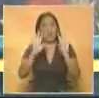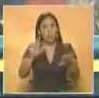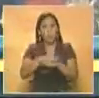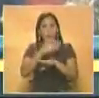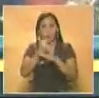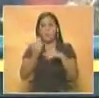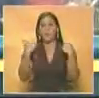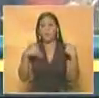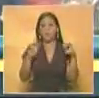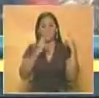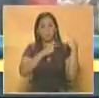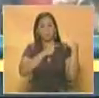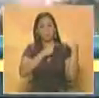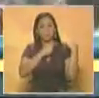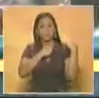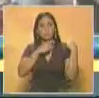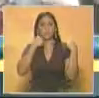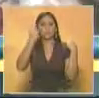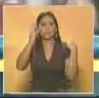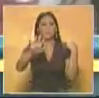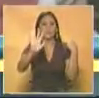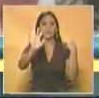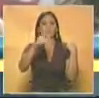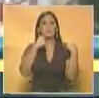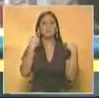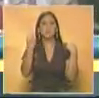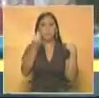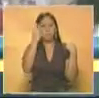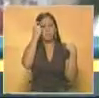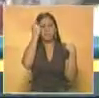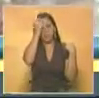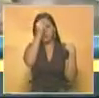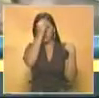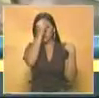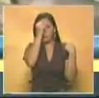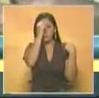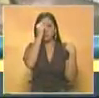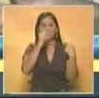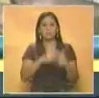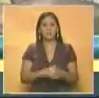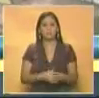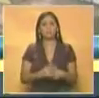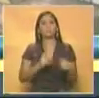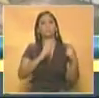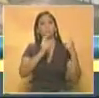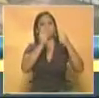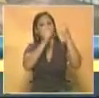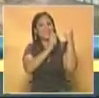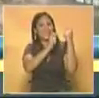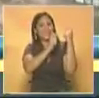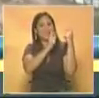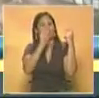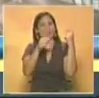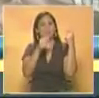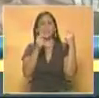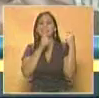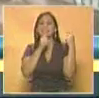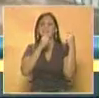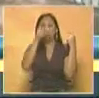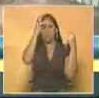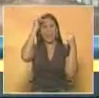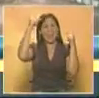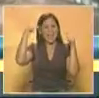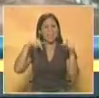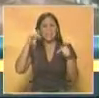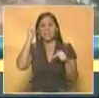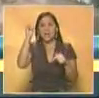de los supuestos responsables del asesinato de 5 jóvenes este domingo en Chivacoa. Fue designado un fiscal aquí en el estado de Yaracuy,